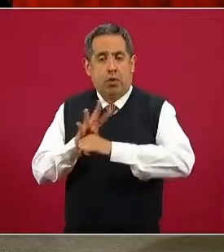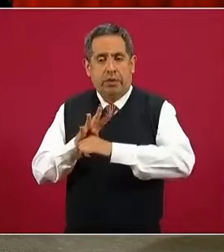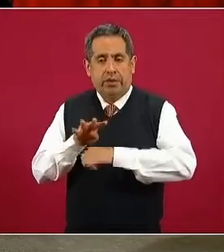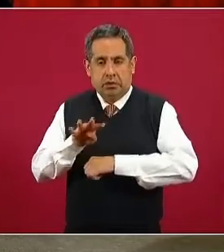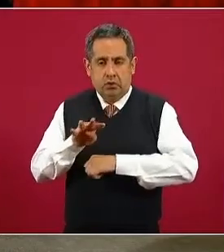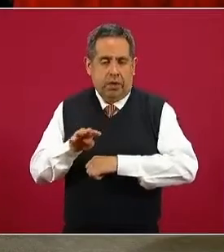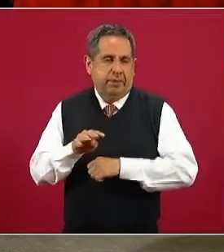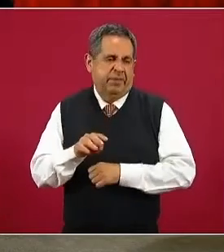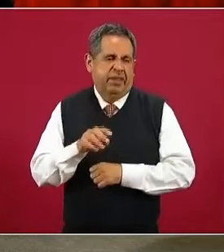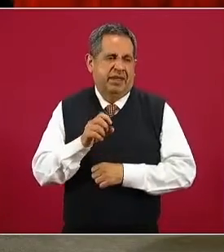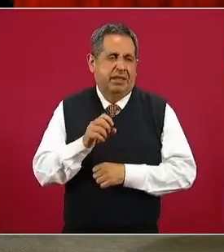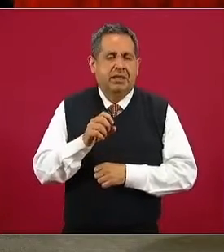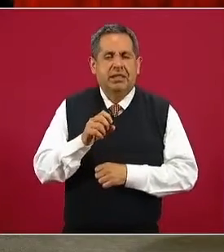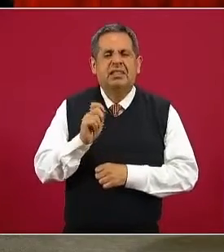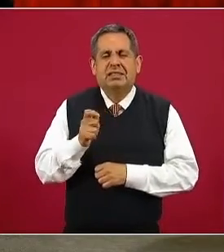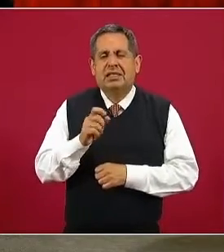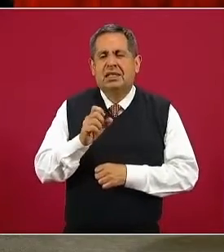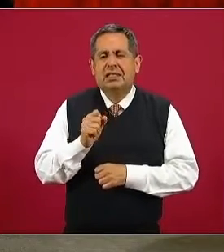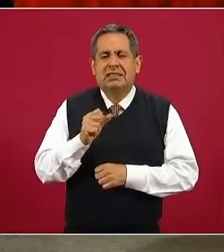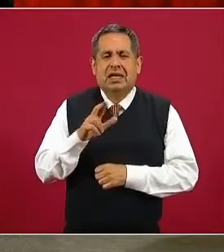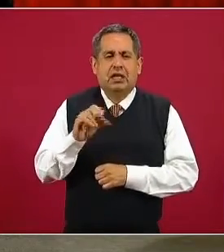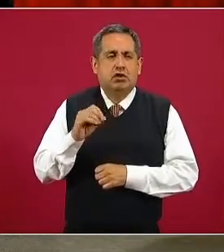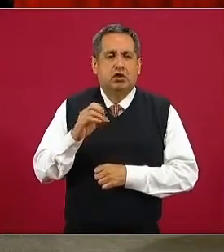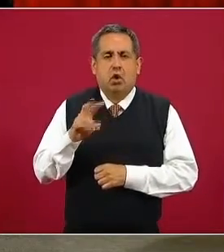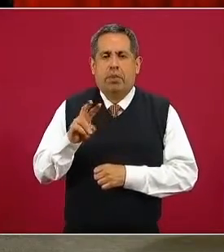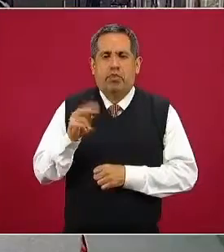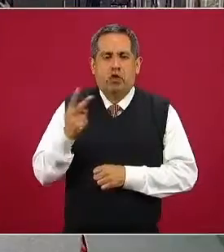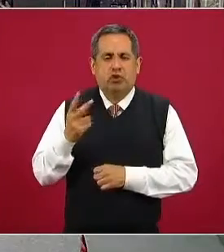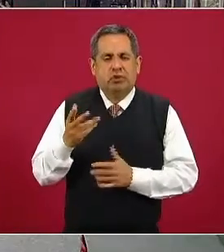la pandemia causada por el coronavirus SARS-CoV-2.